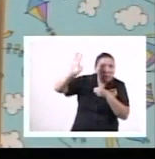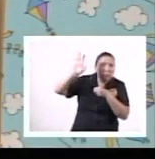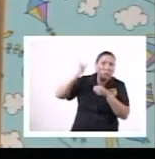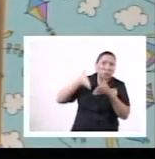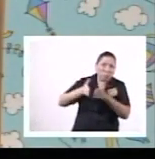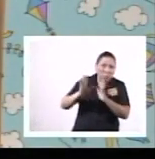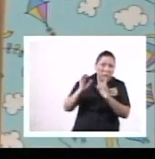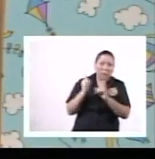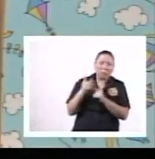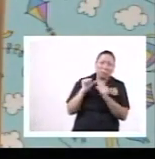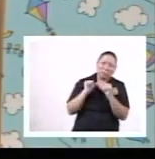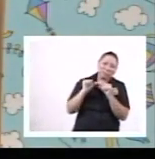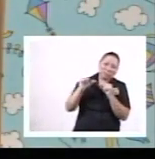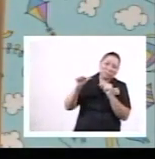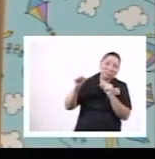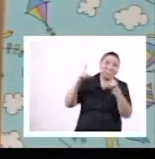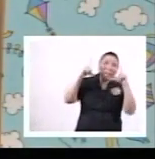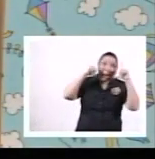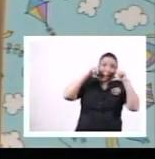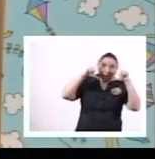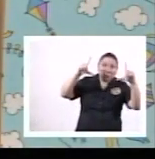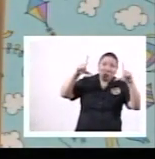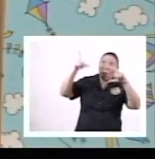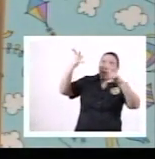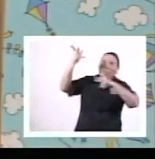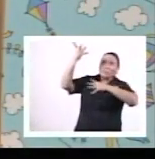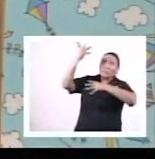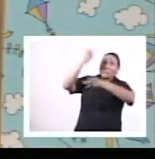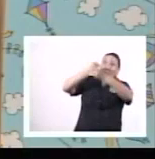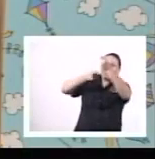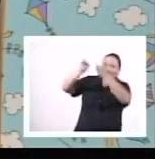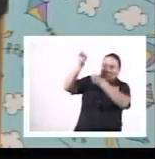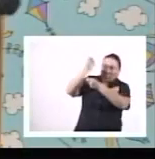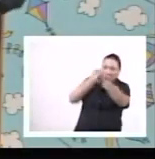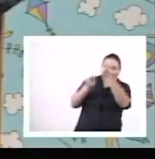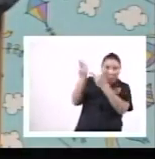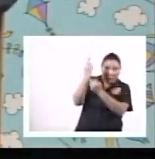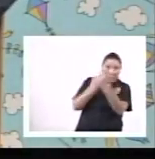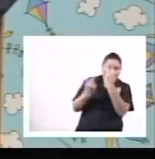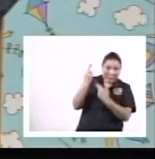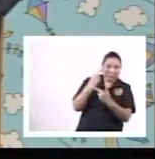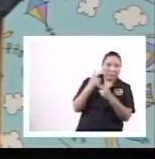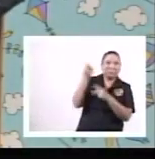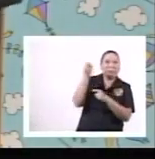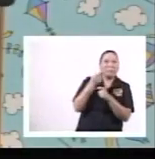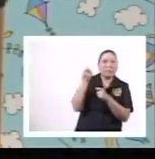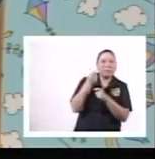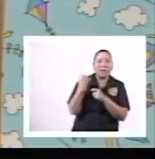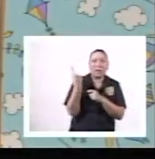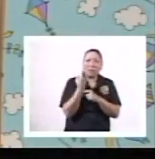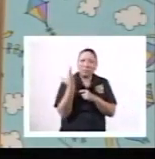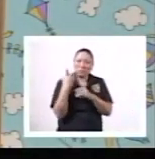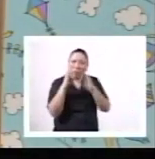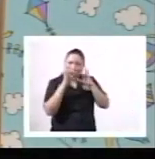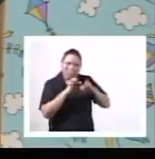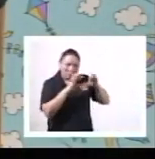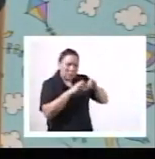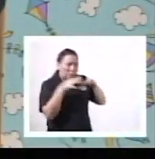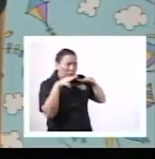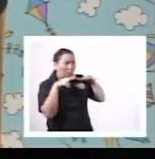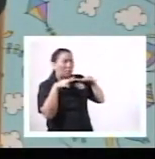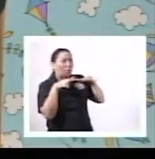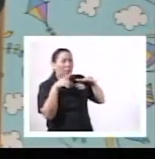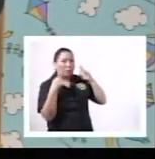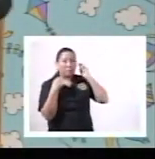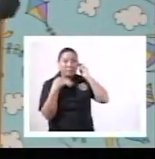ocultando, comenzó a jalar de la pita. Toda la gente se quedó sorprendida viendo lo alto que había llegado y